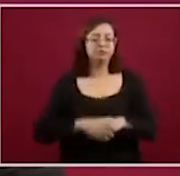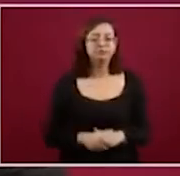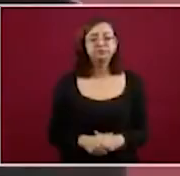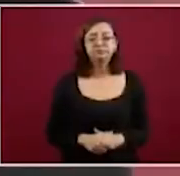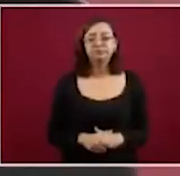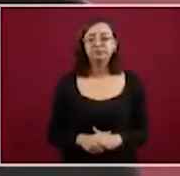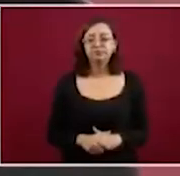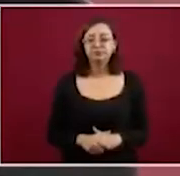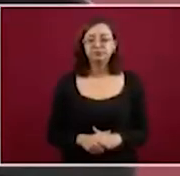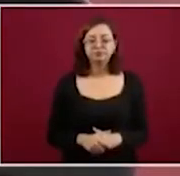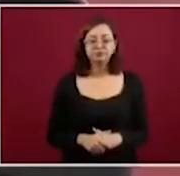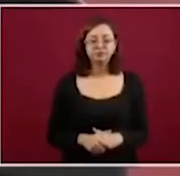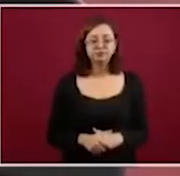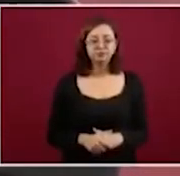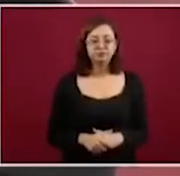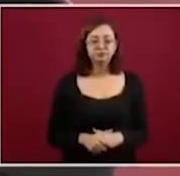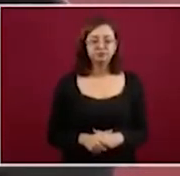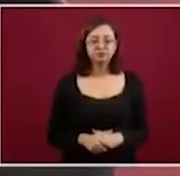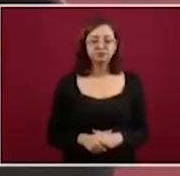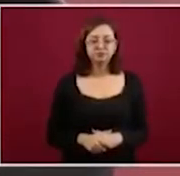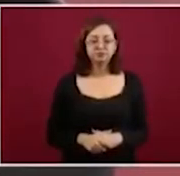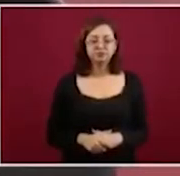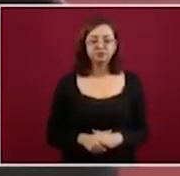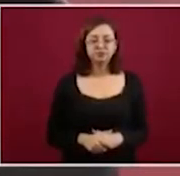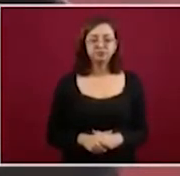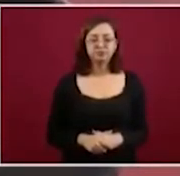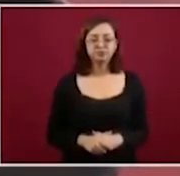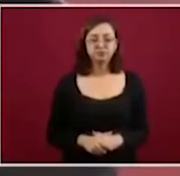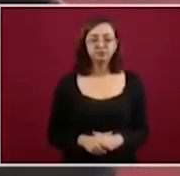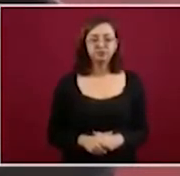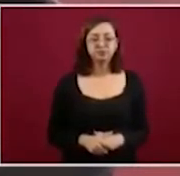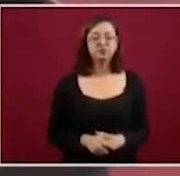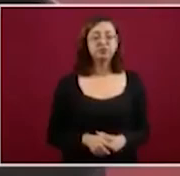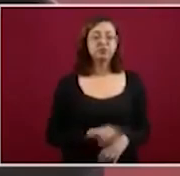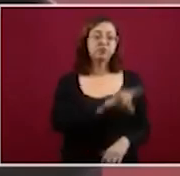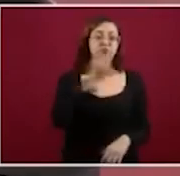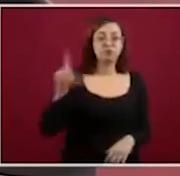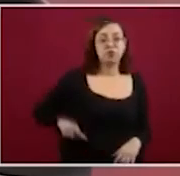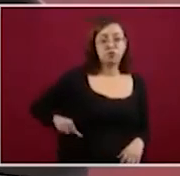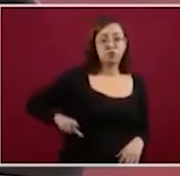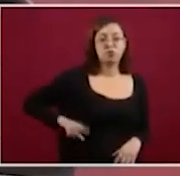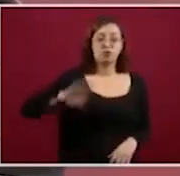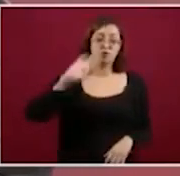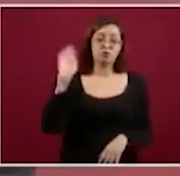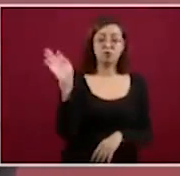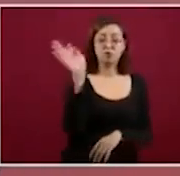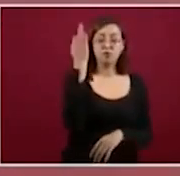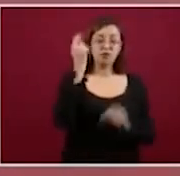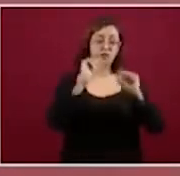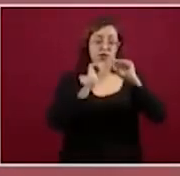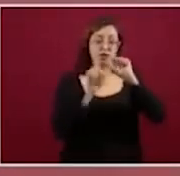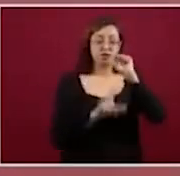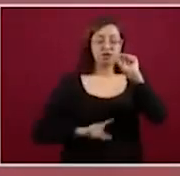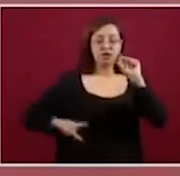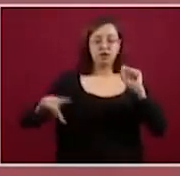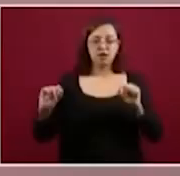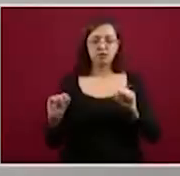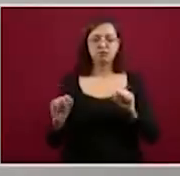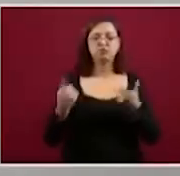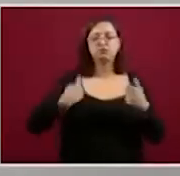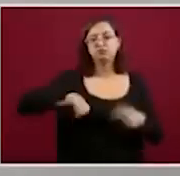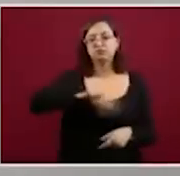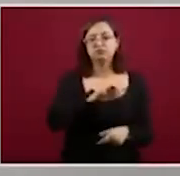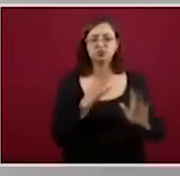y en el caso de el gobierno federal nosotros hicimos el compromiso